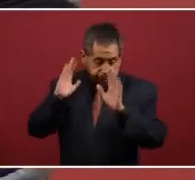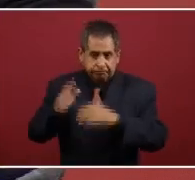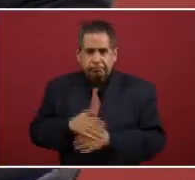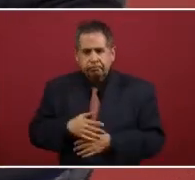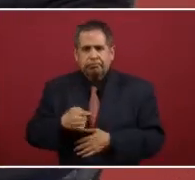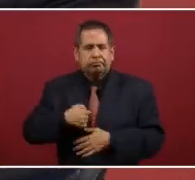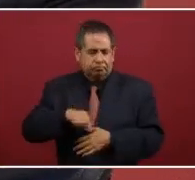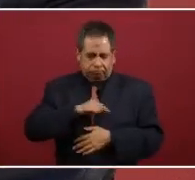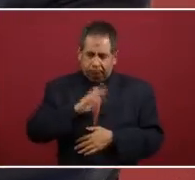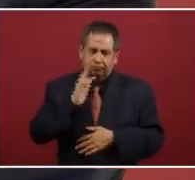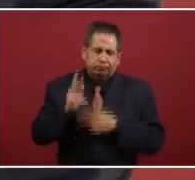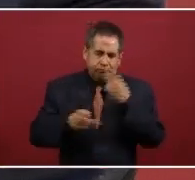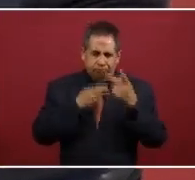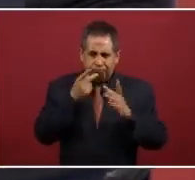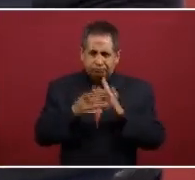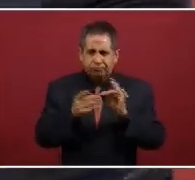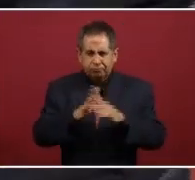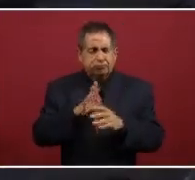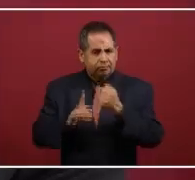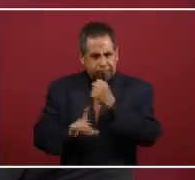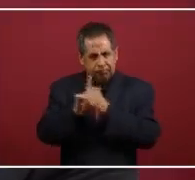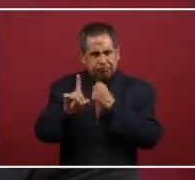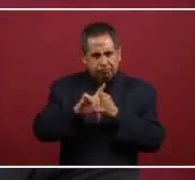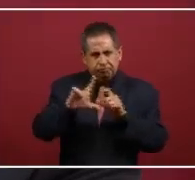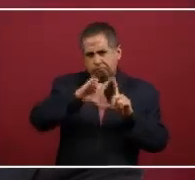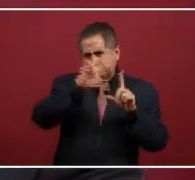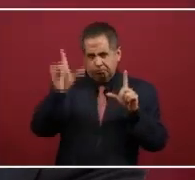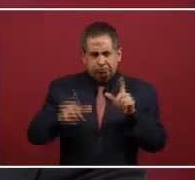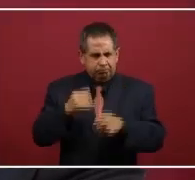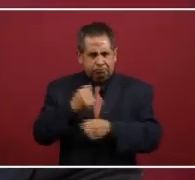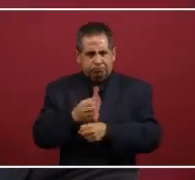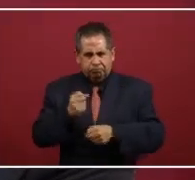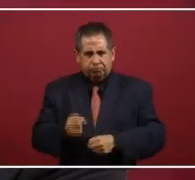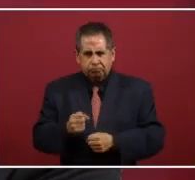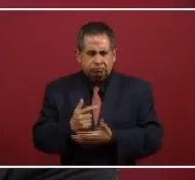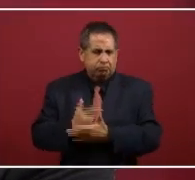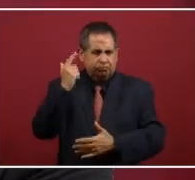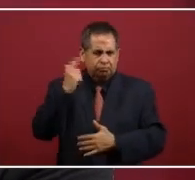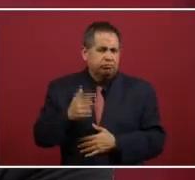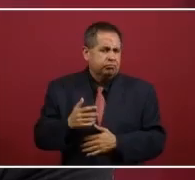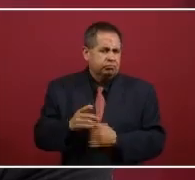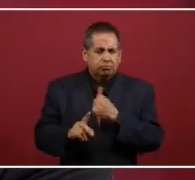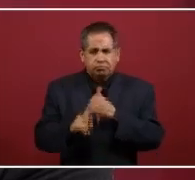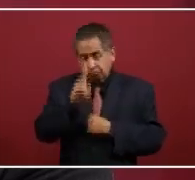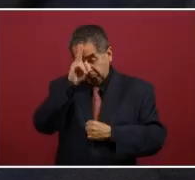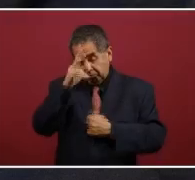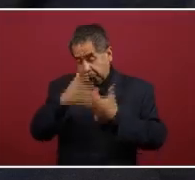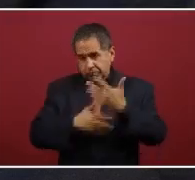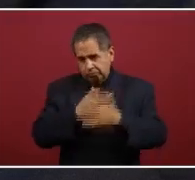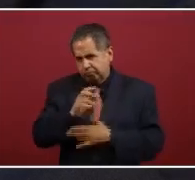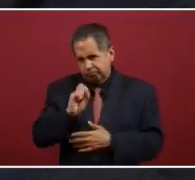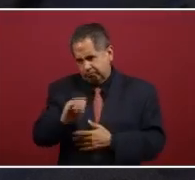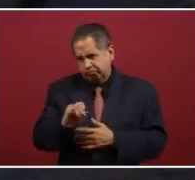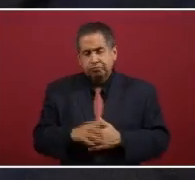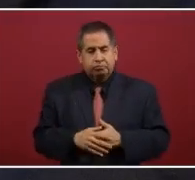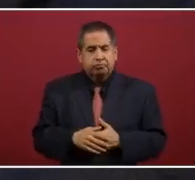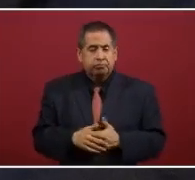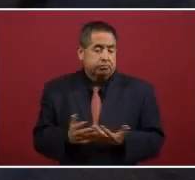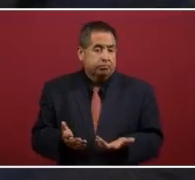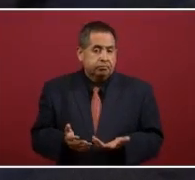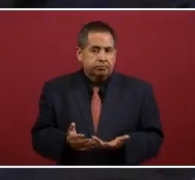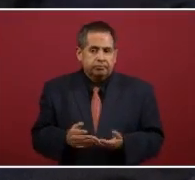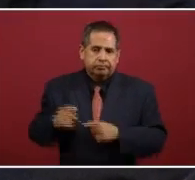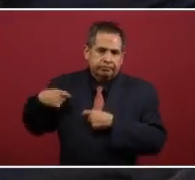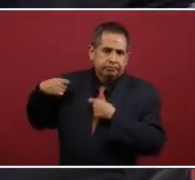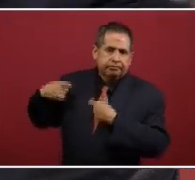hemos hablado de que sí hay un problema grave de inseguridad, de violencia, pues es la otra